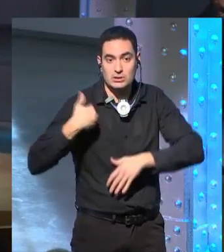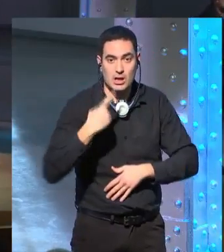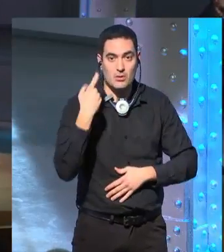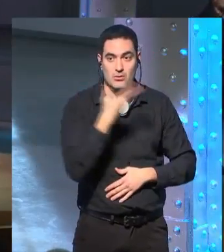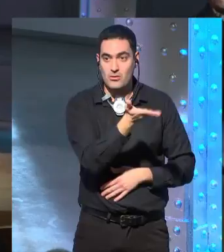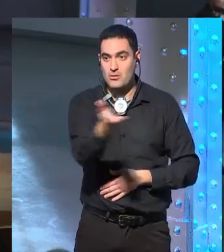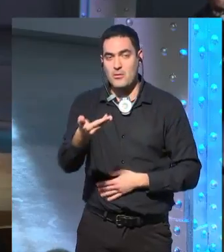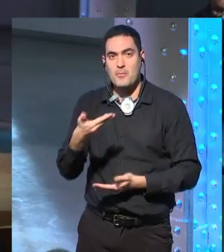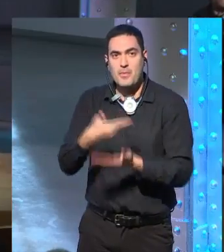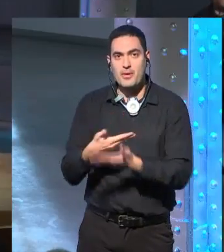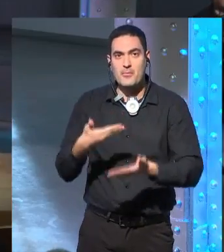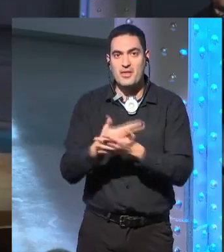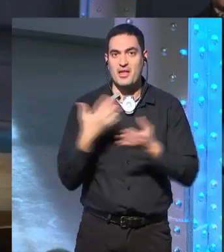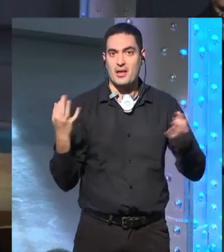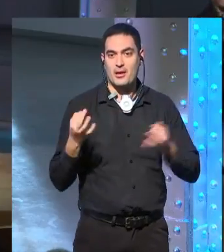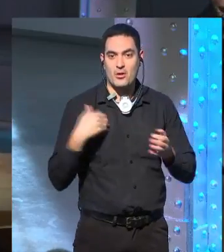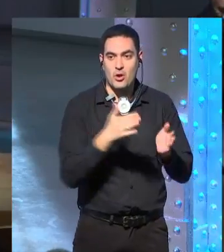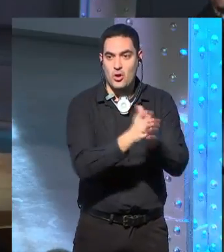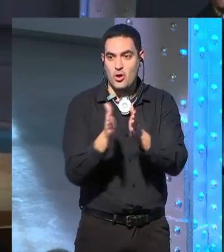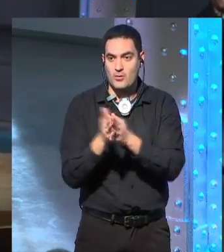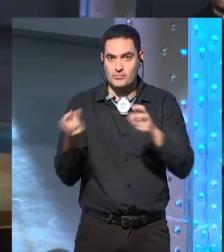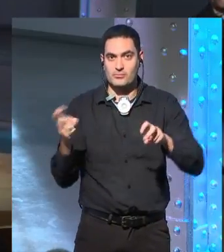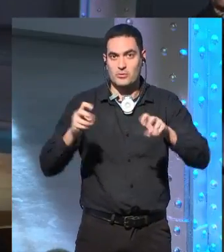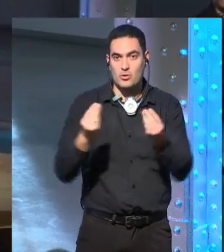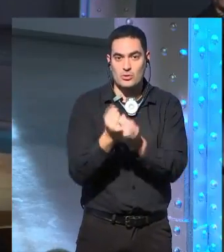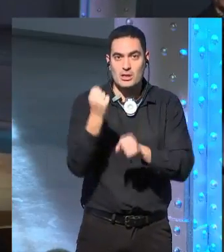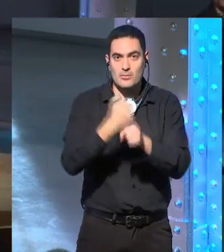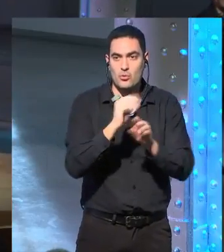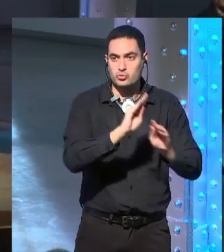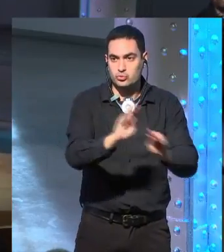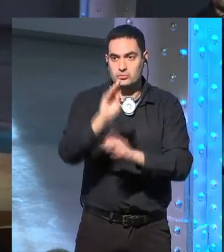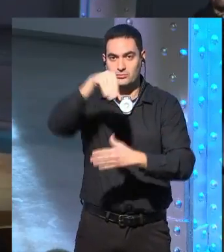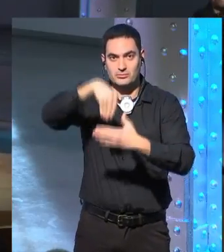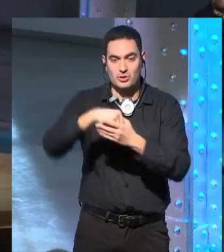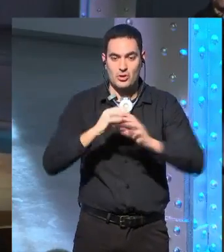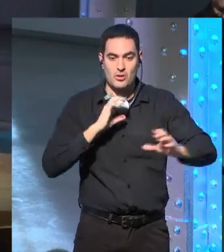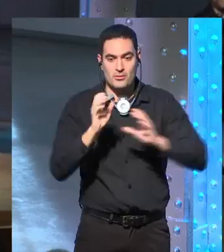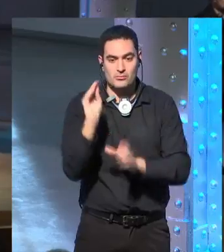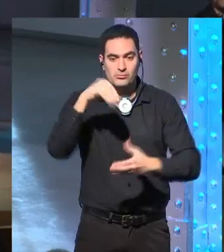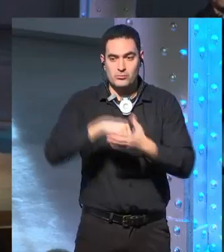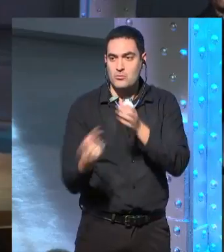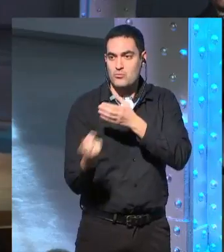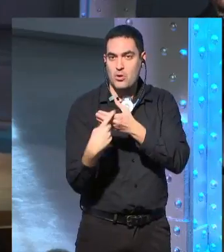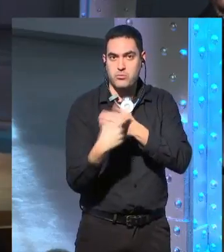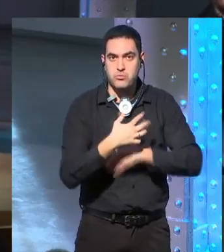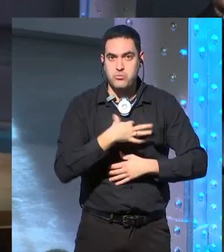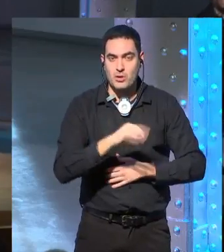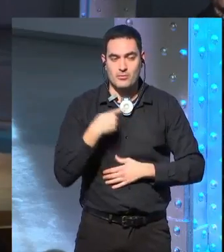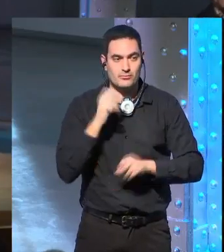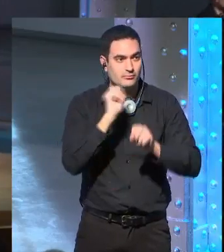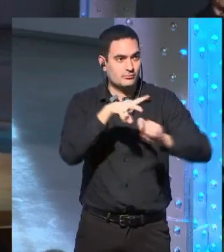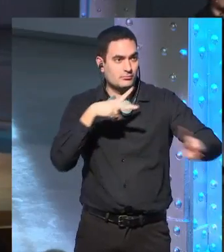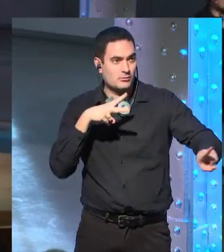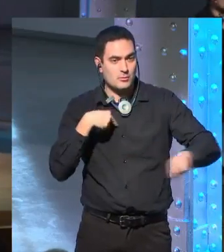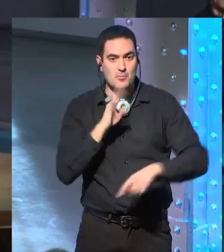alumnos pedían que fuera su compañero en los trabajos, y él empezó a participar en esta conversación. Así que desde mi perspectiva como madre y